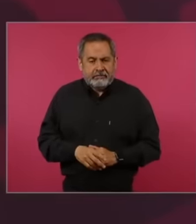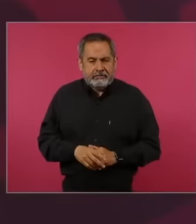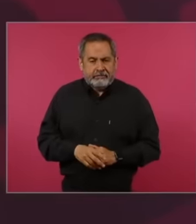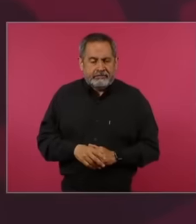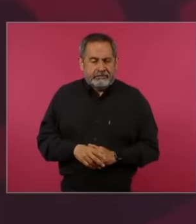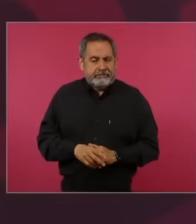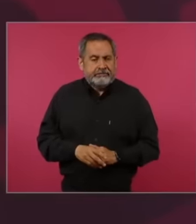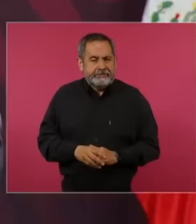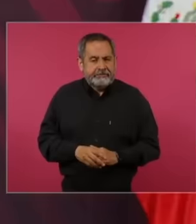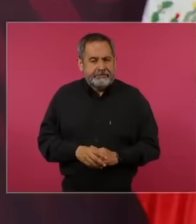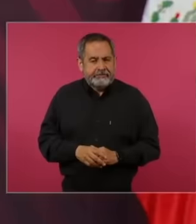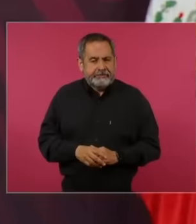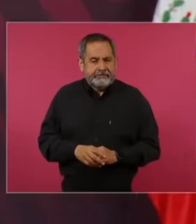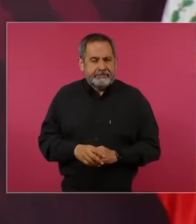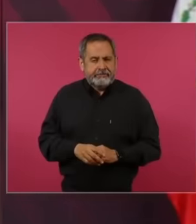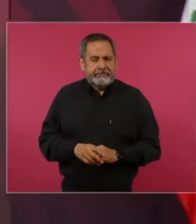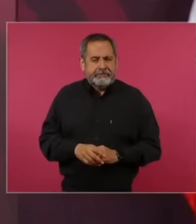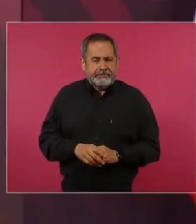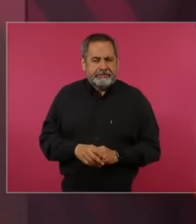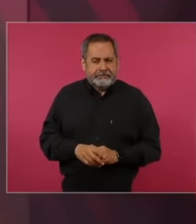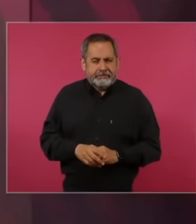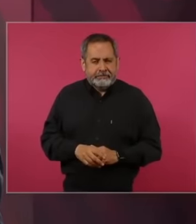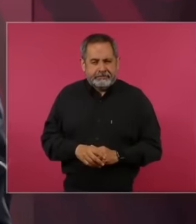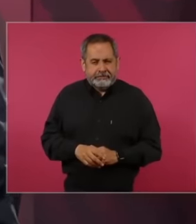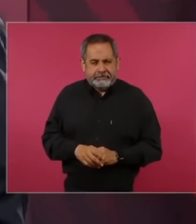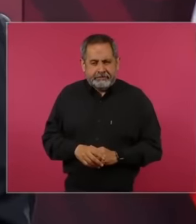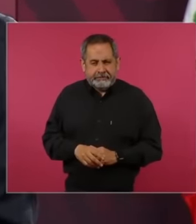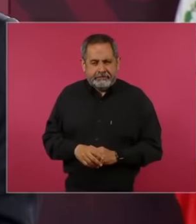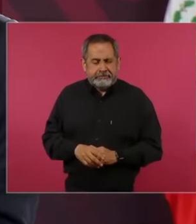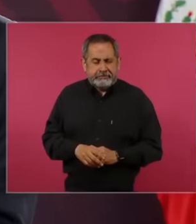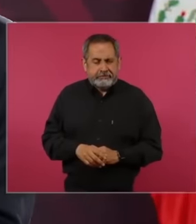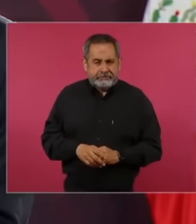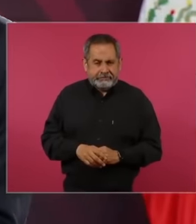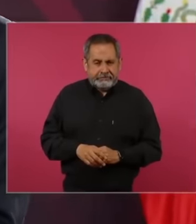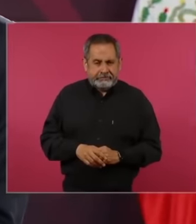de las tres,